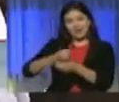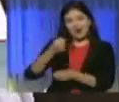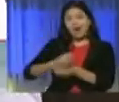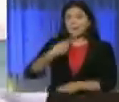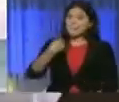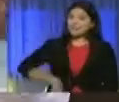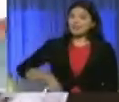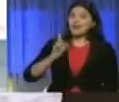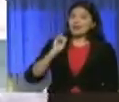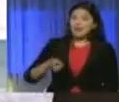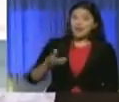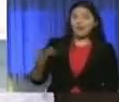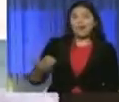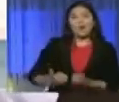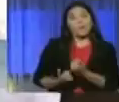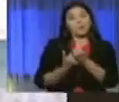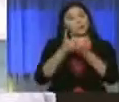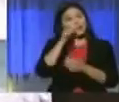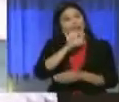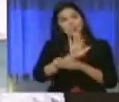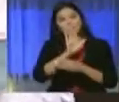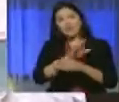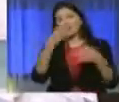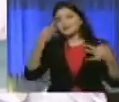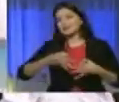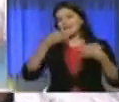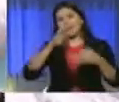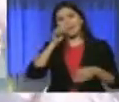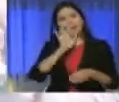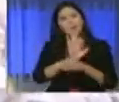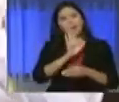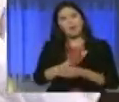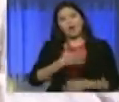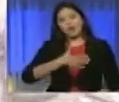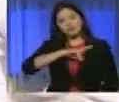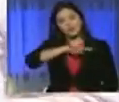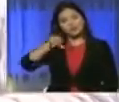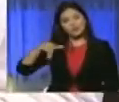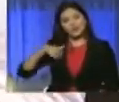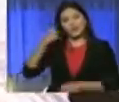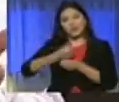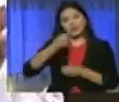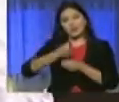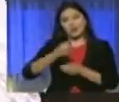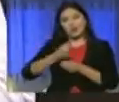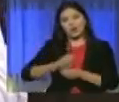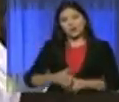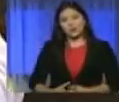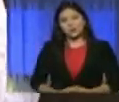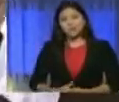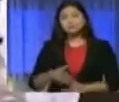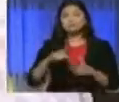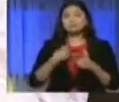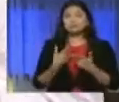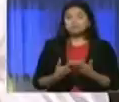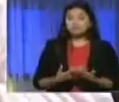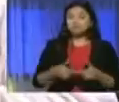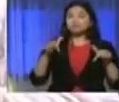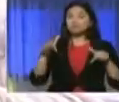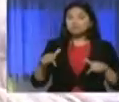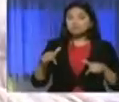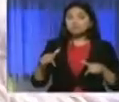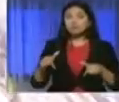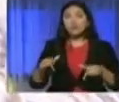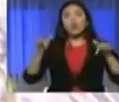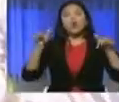obrero tiene que apoyar y proteger, como ha apoyado y ha protegido a nosotros, sus hermanos trabajadores y trabajadoras. De manera que este anuncio que se ha